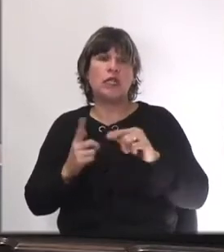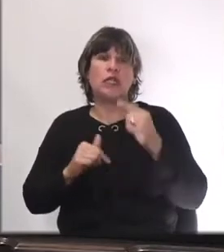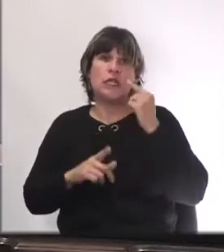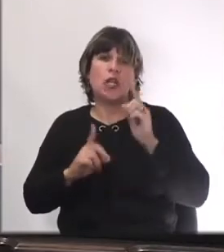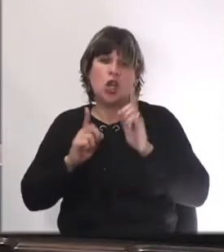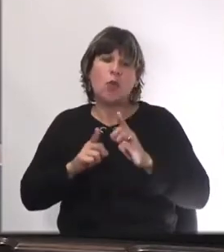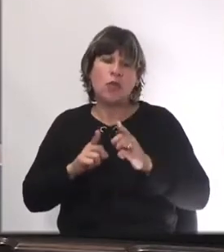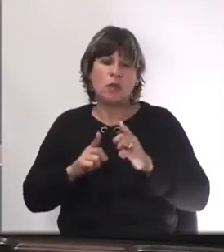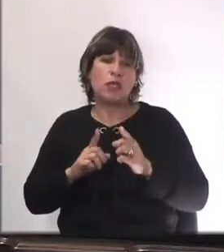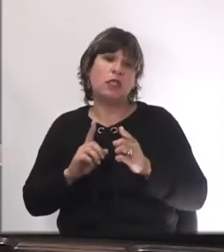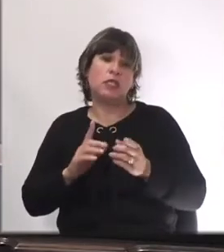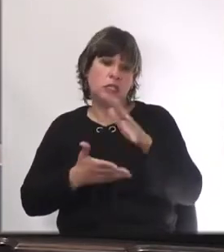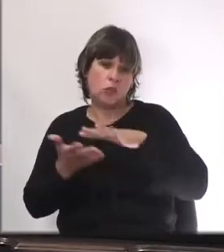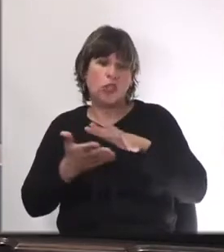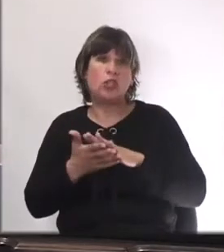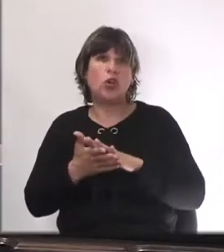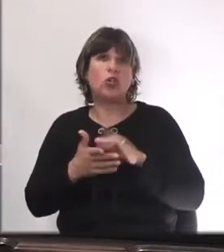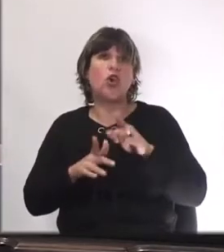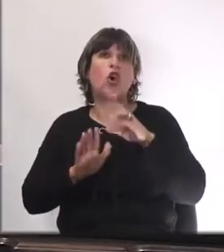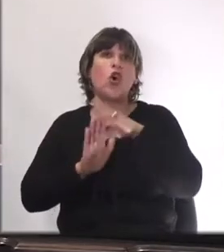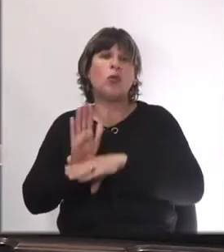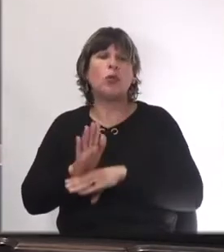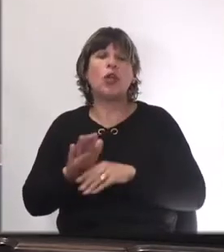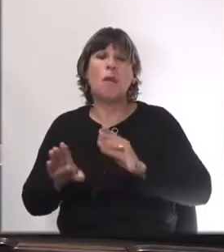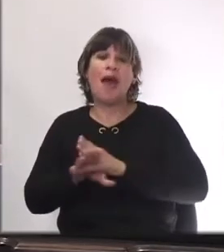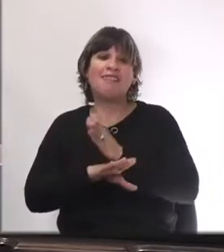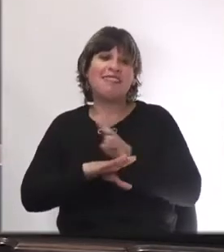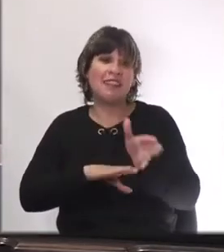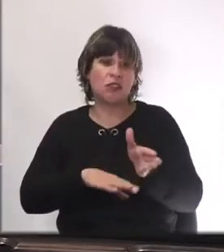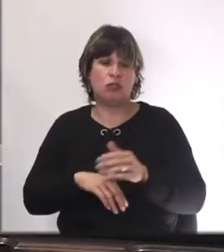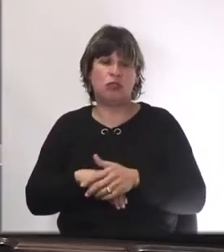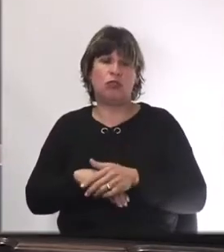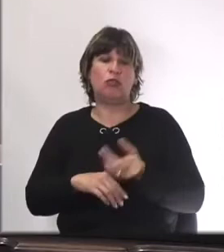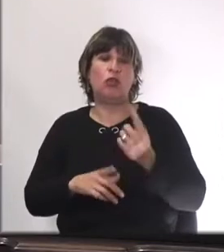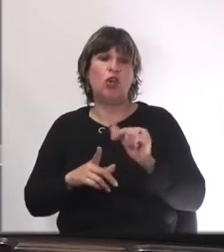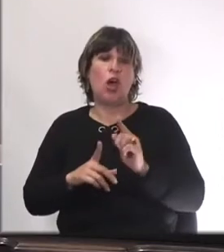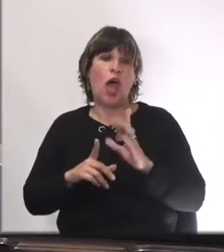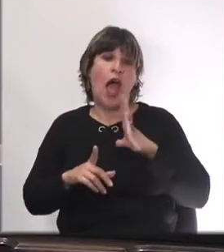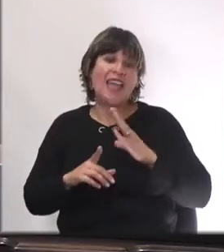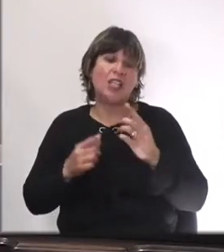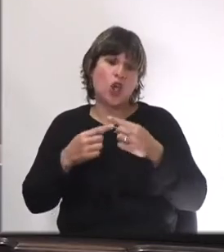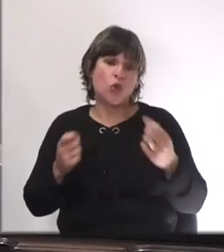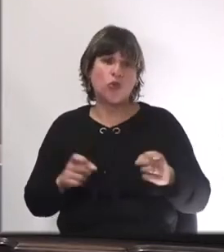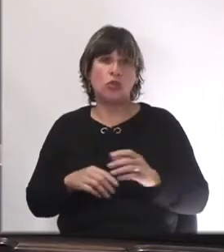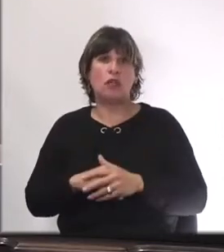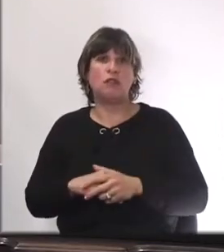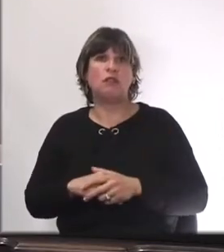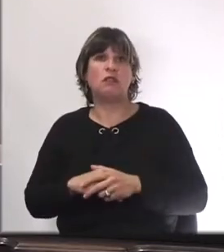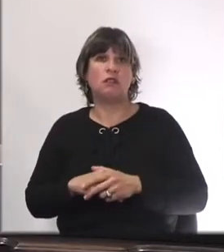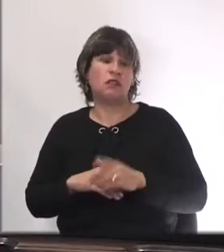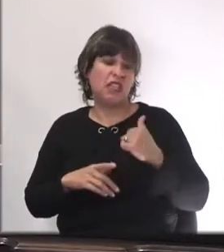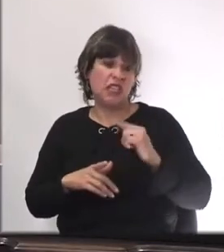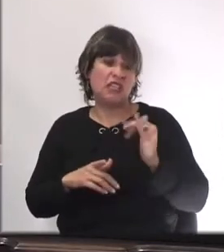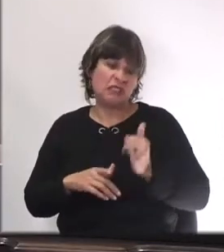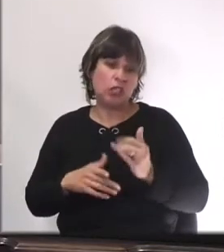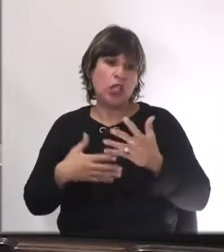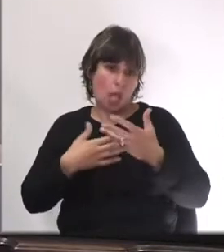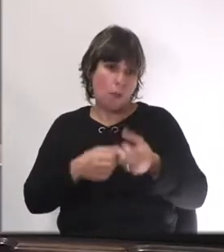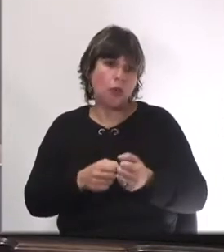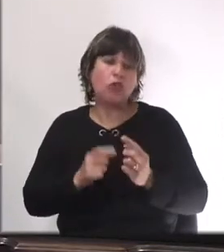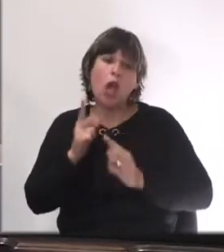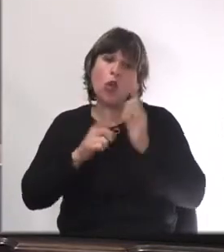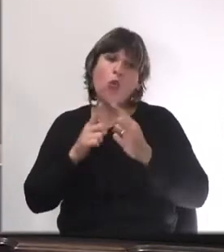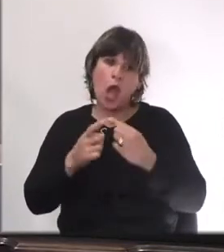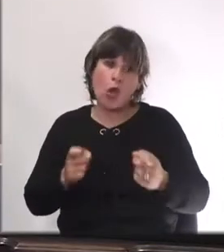mismo nos pasa con el programa Accesos. Hay cosas que son acompañables, que